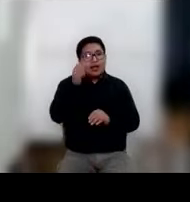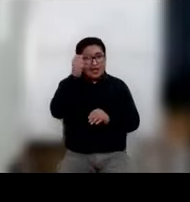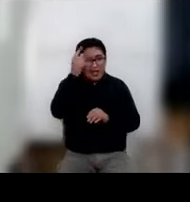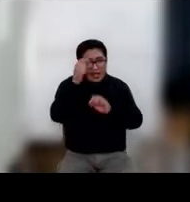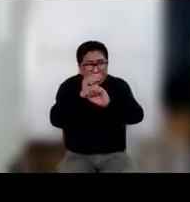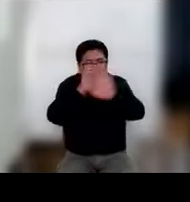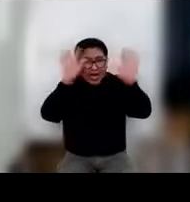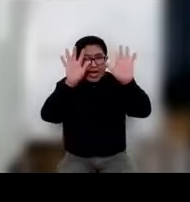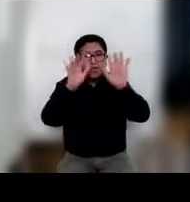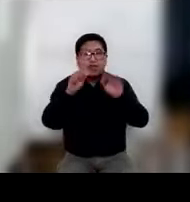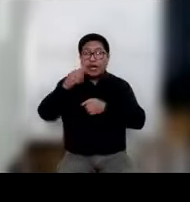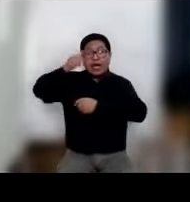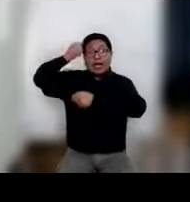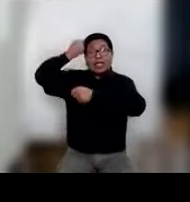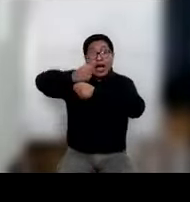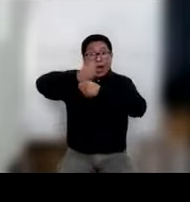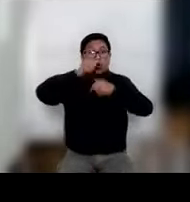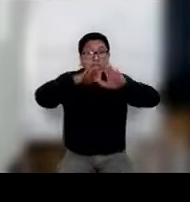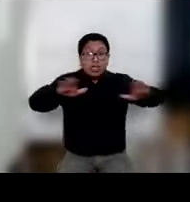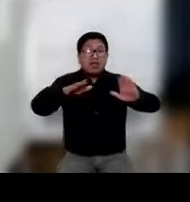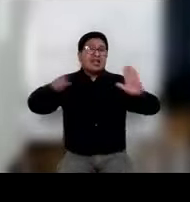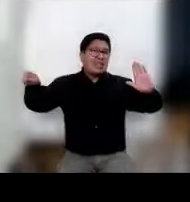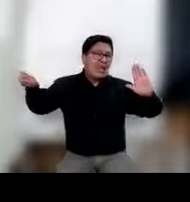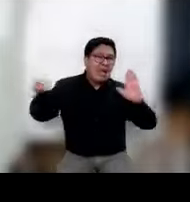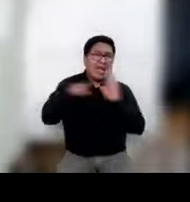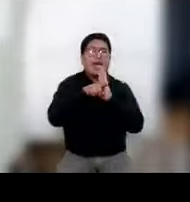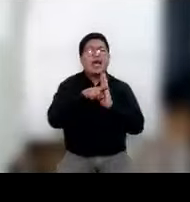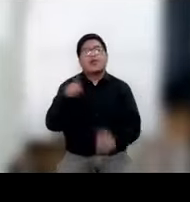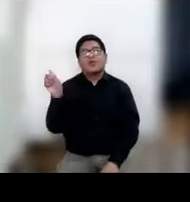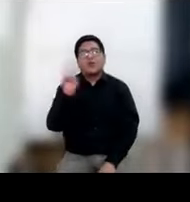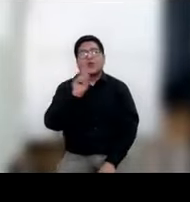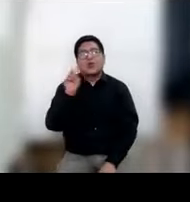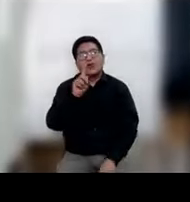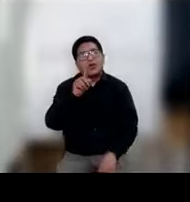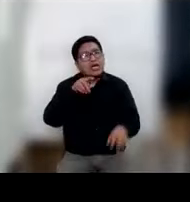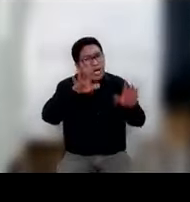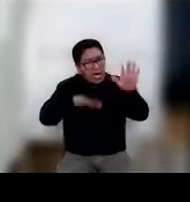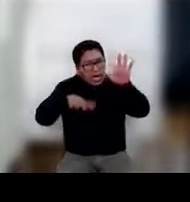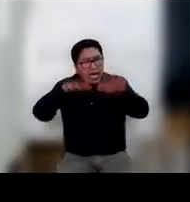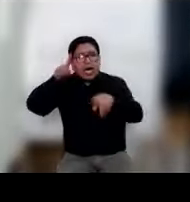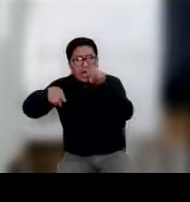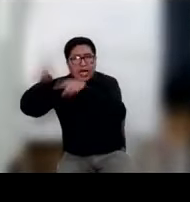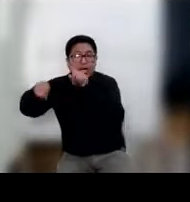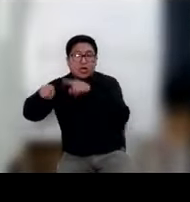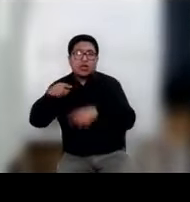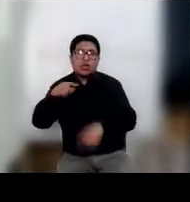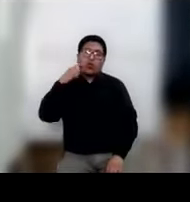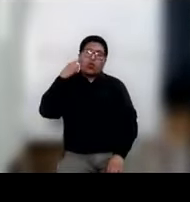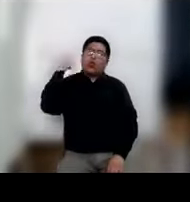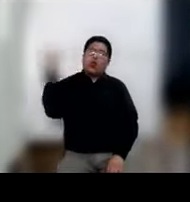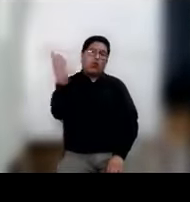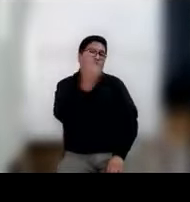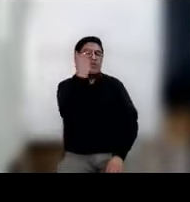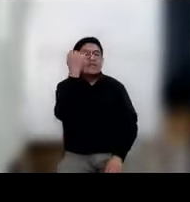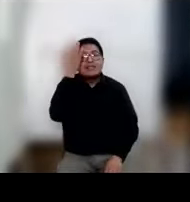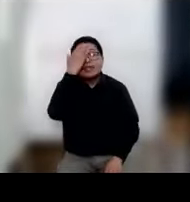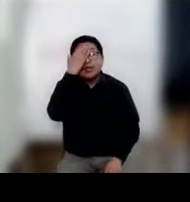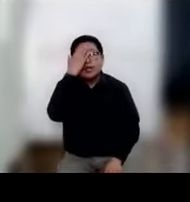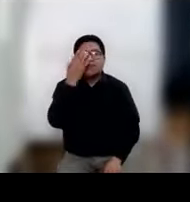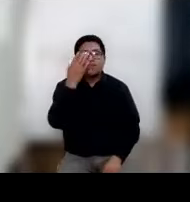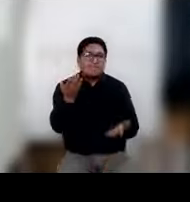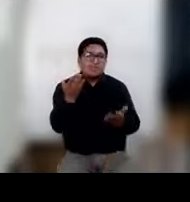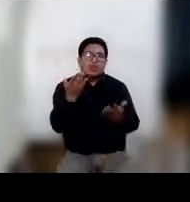no siempre es negativo obviamente todos estamos de acuerdo todos estamos de acuerdo que no debería